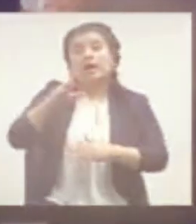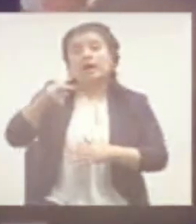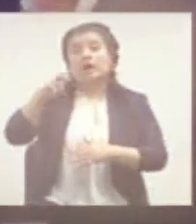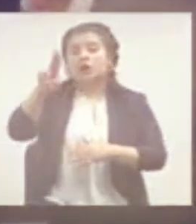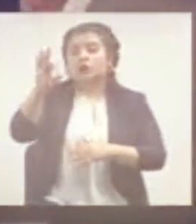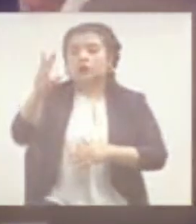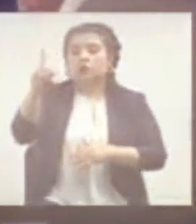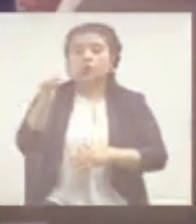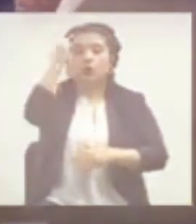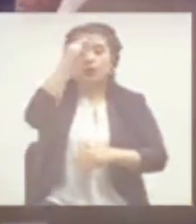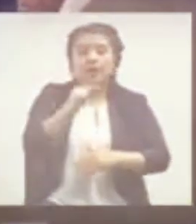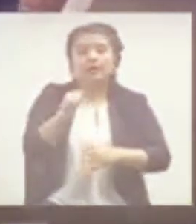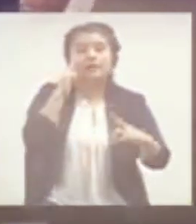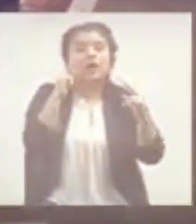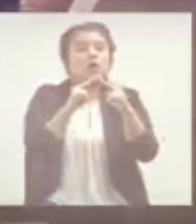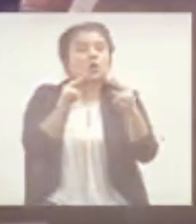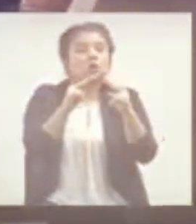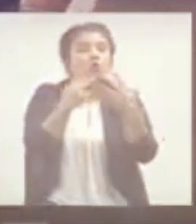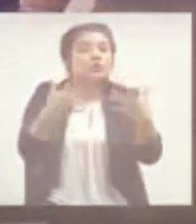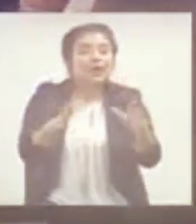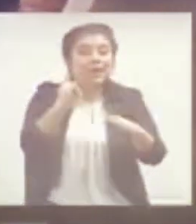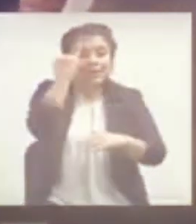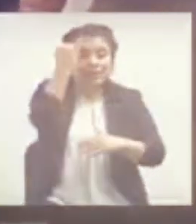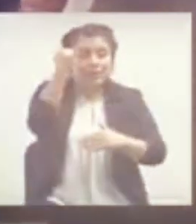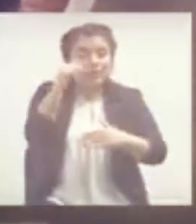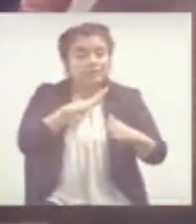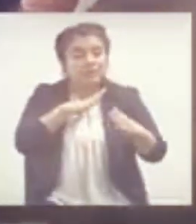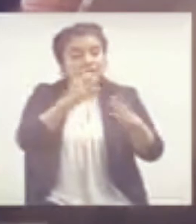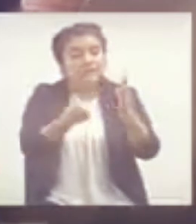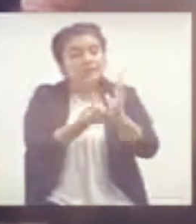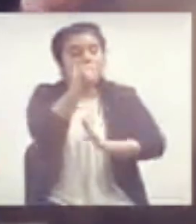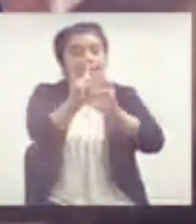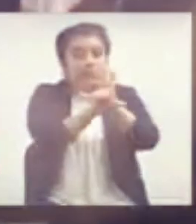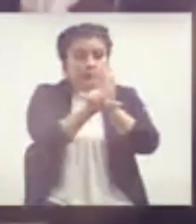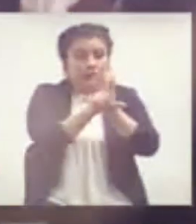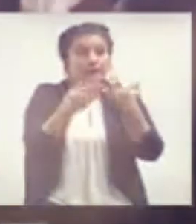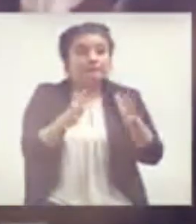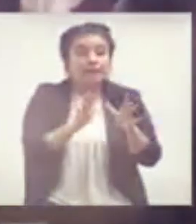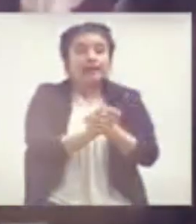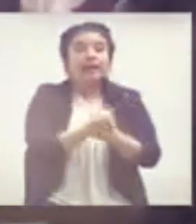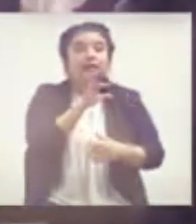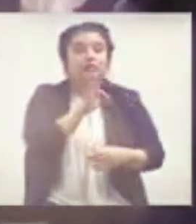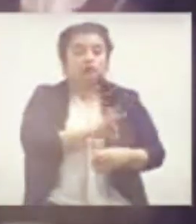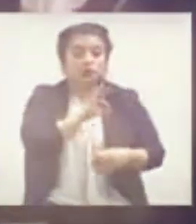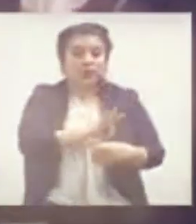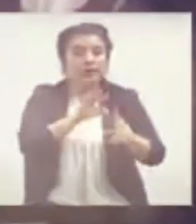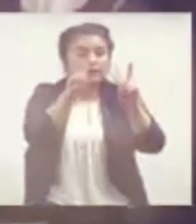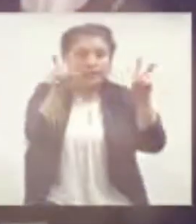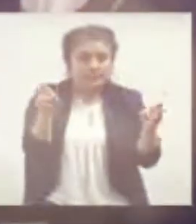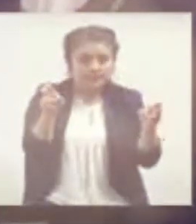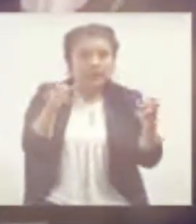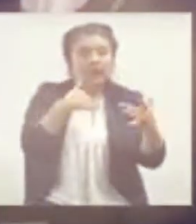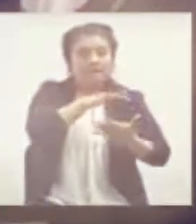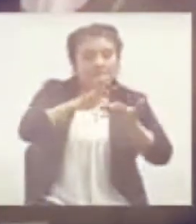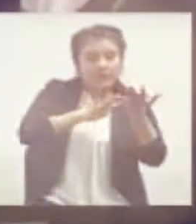para conocer los conceptos que ellos tienen de la iniciativa para las sociedades de capital mixto. El diputado